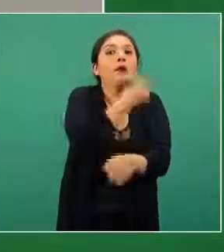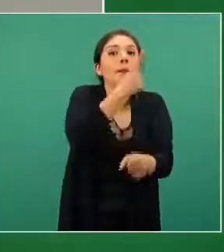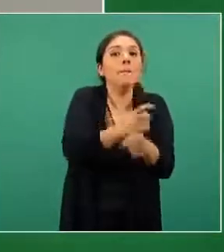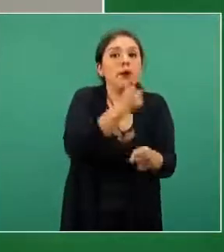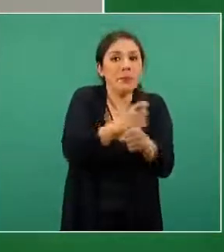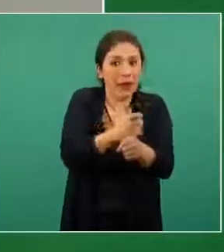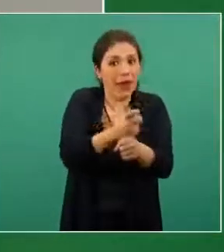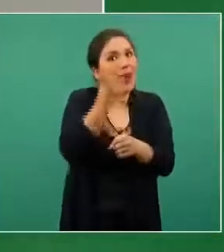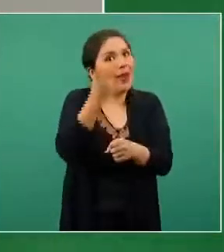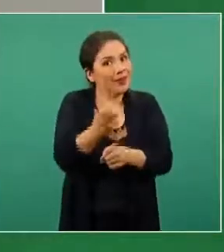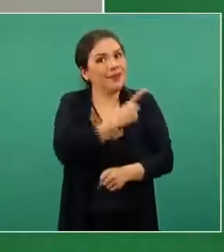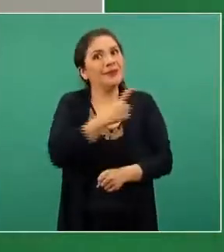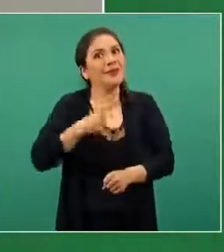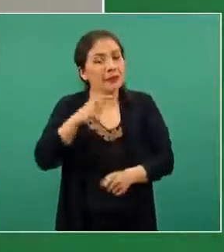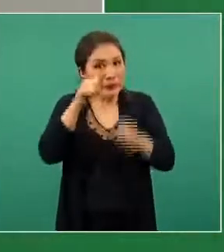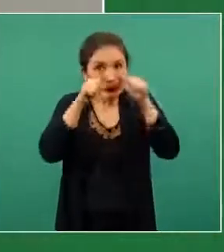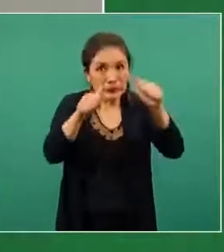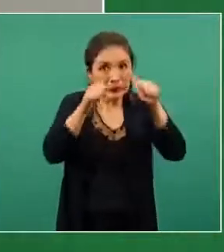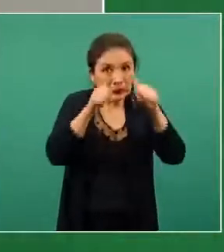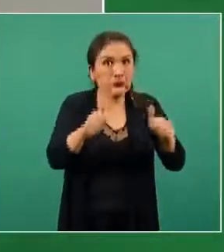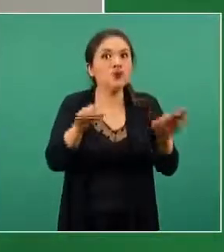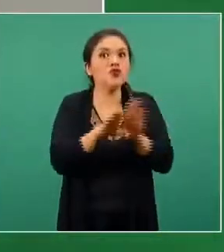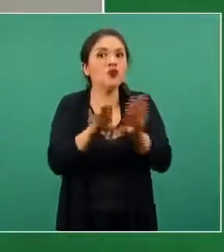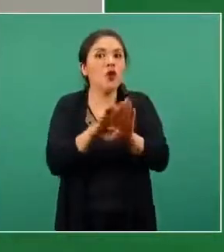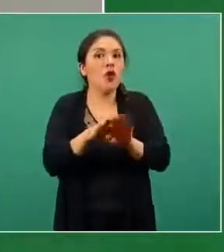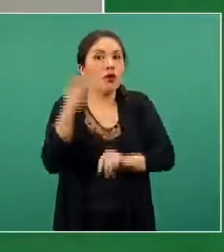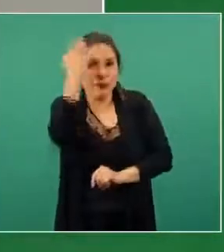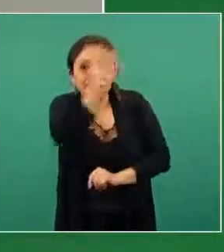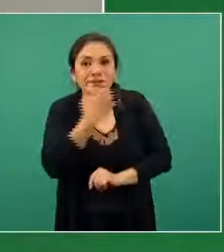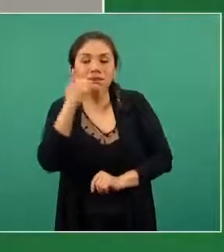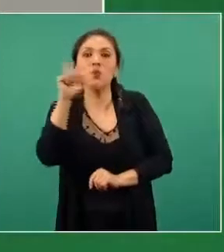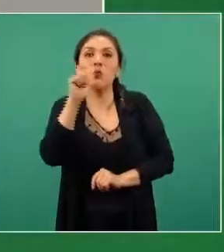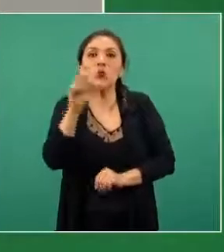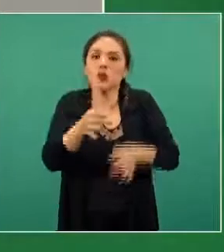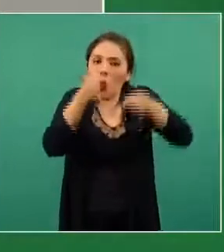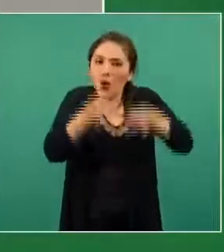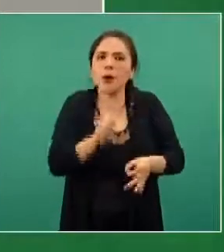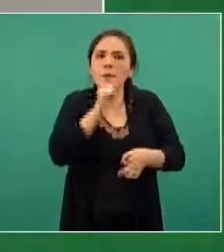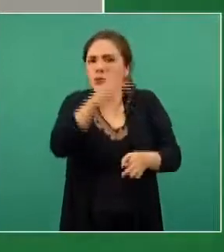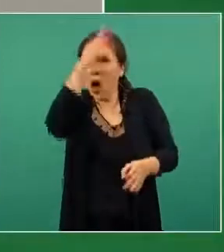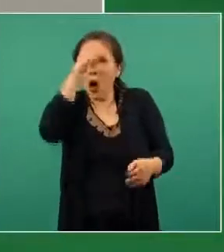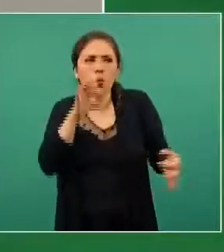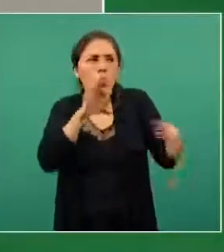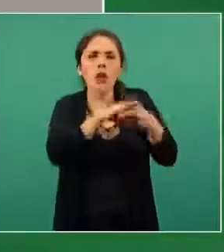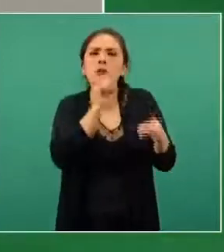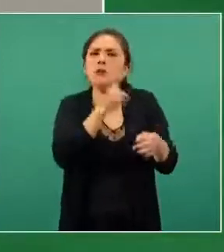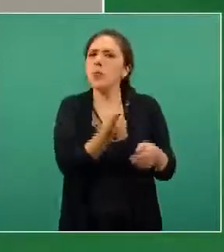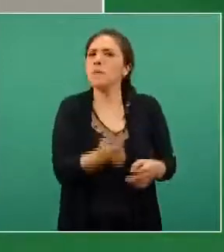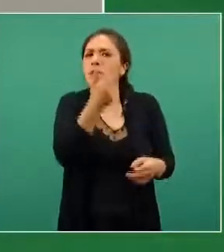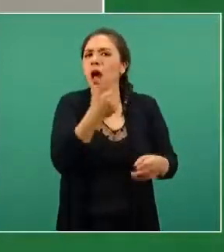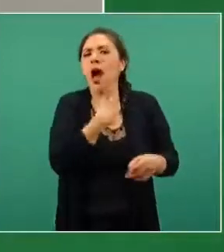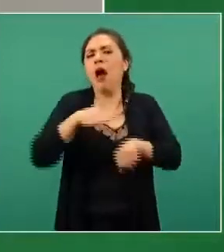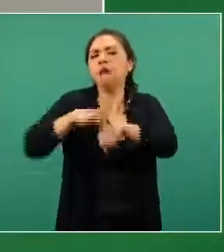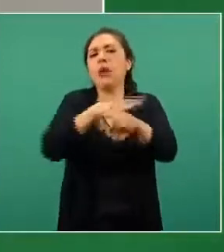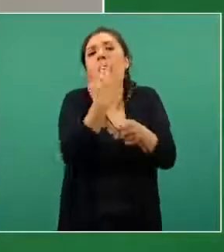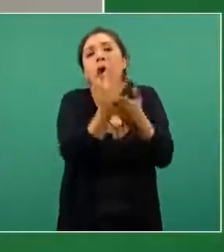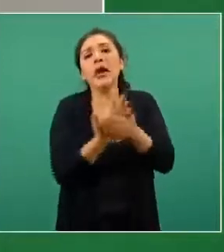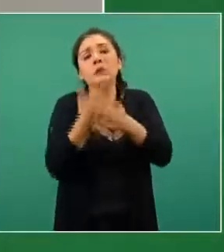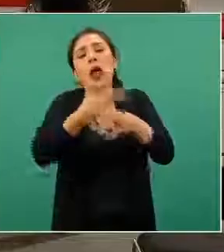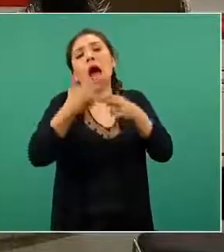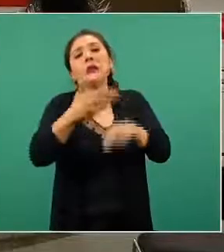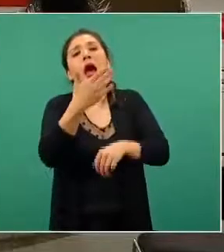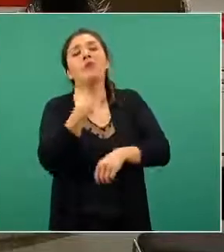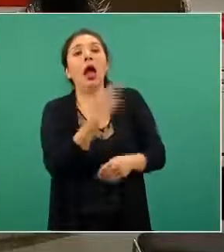Entonces eso también nos lleva a mantenernos en el esquema original y entonces esperar la convocatoria a la segunda